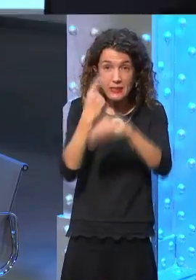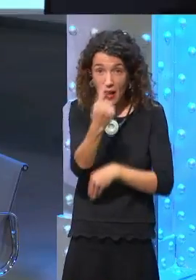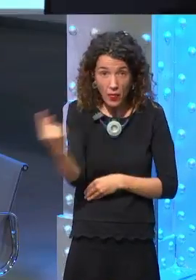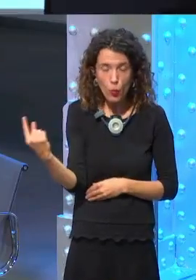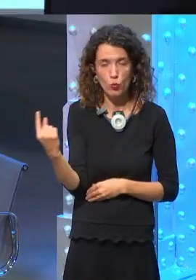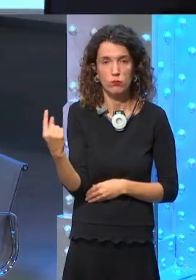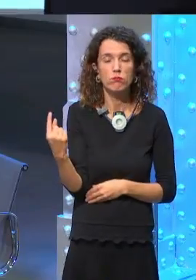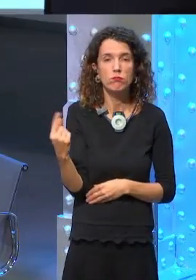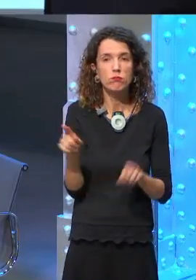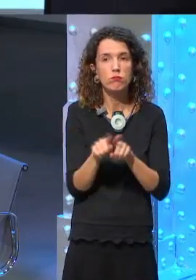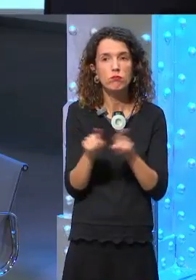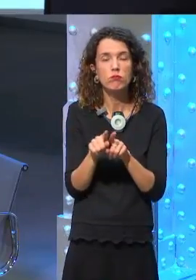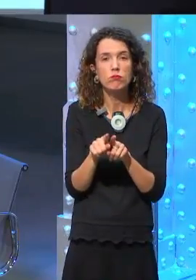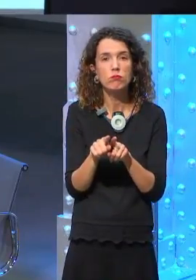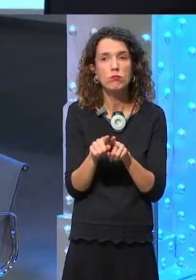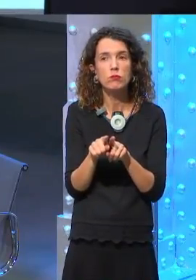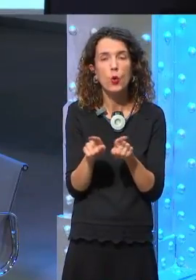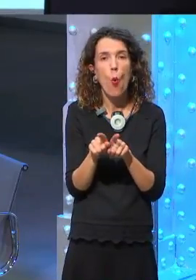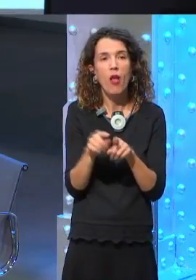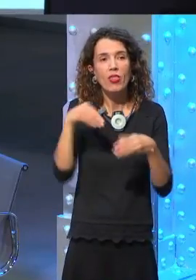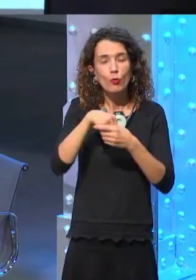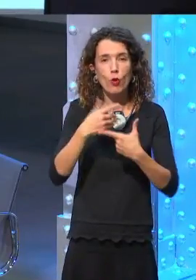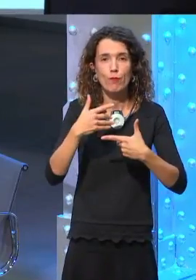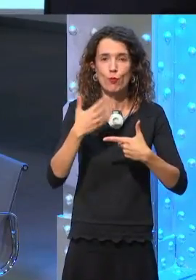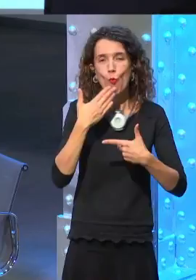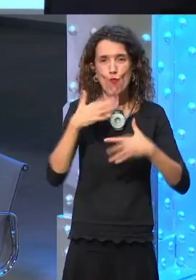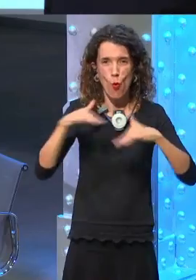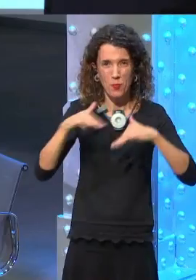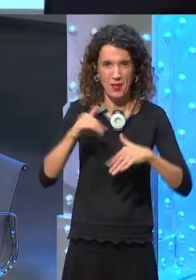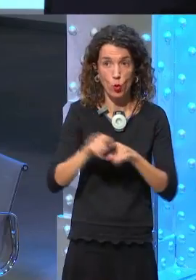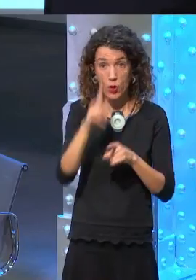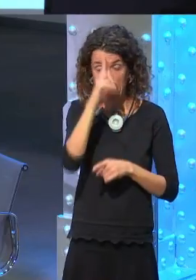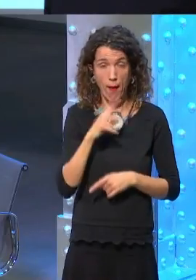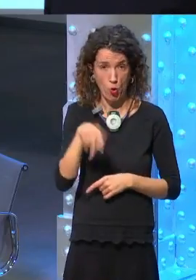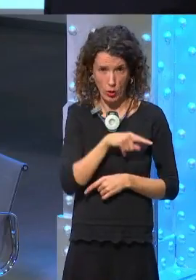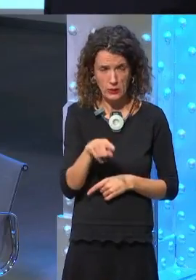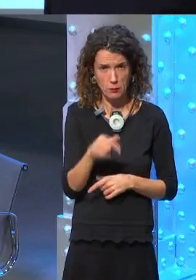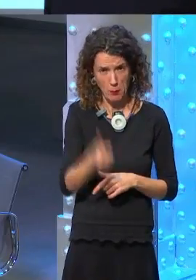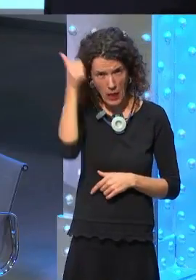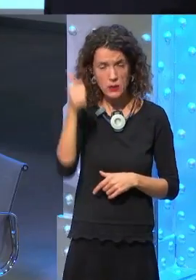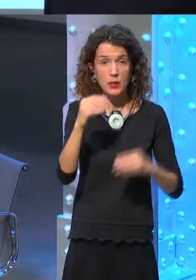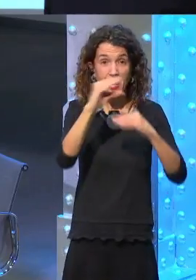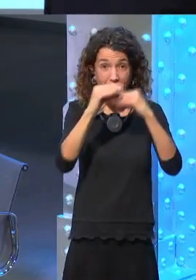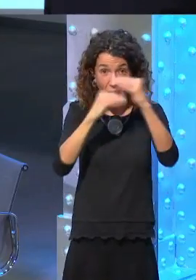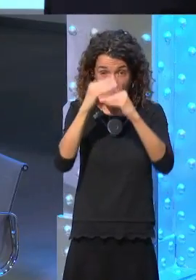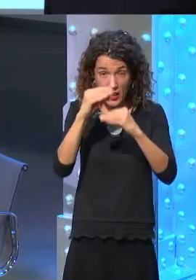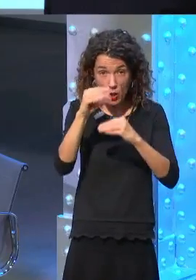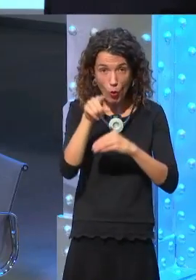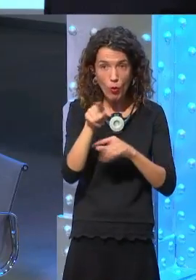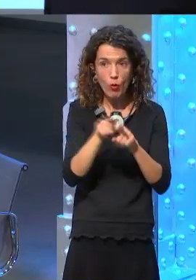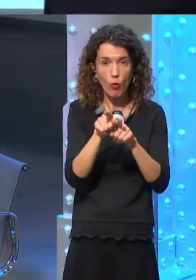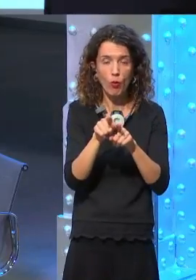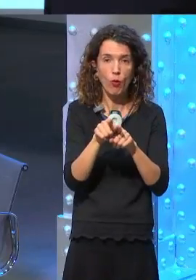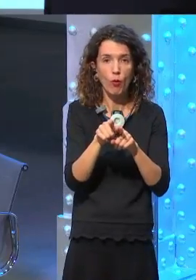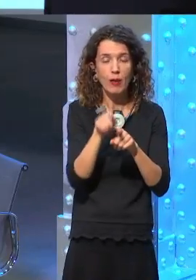ladrillos está animado. Esto no es solamente una imagen, es que el ladrillo